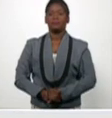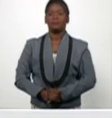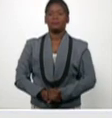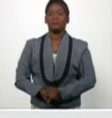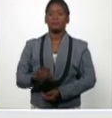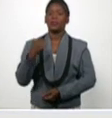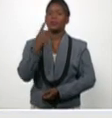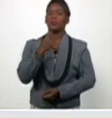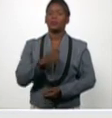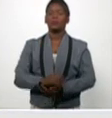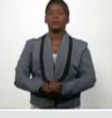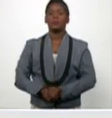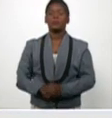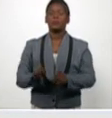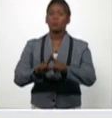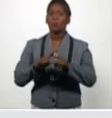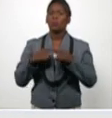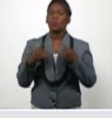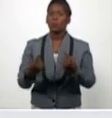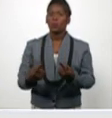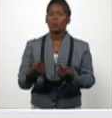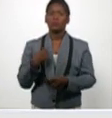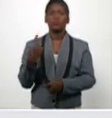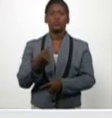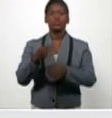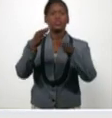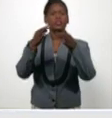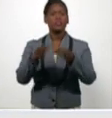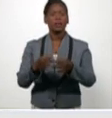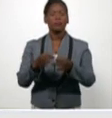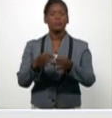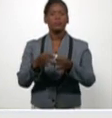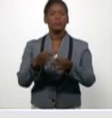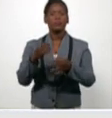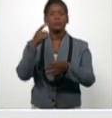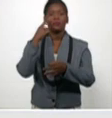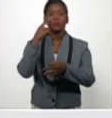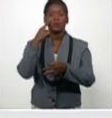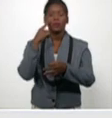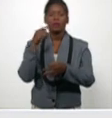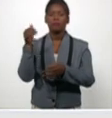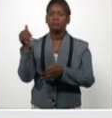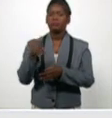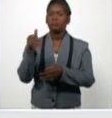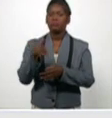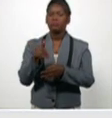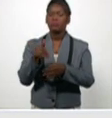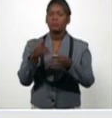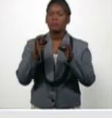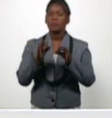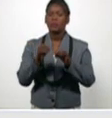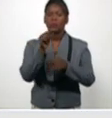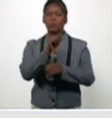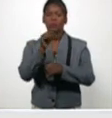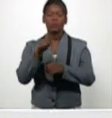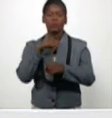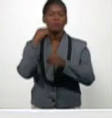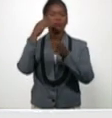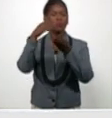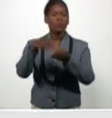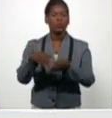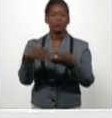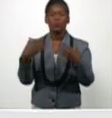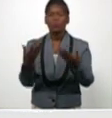doctor, asistimos en cada nueva jornada a un incremento de fallecidos? ¿Cuáles son las causas principales?